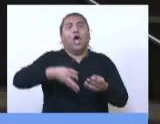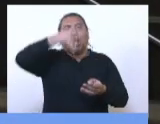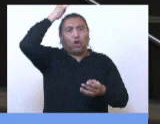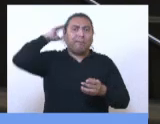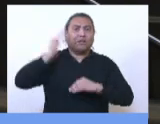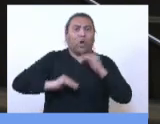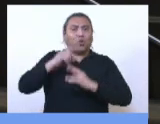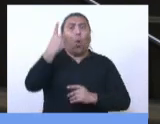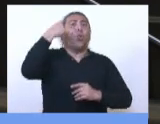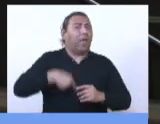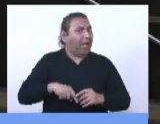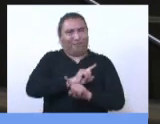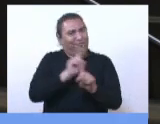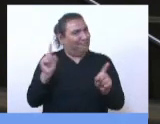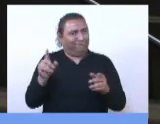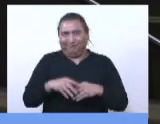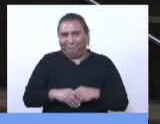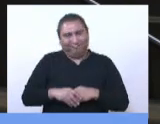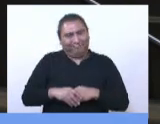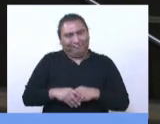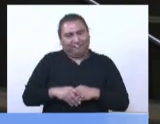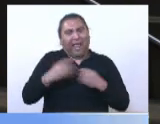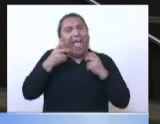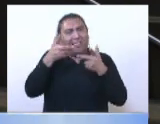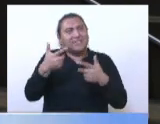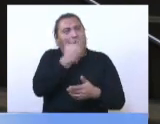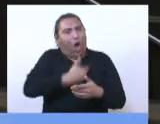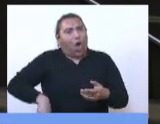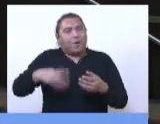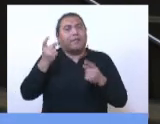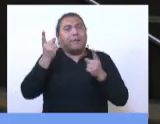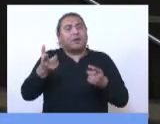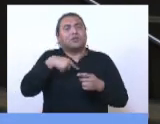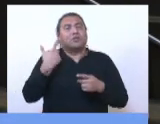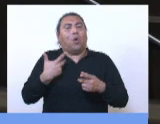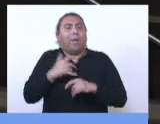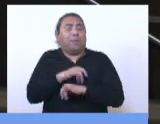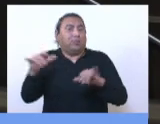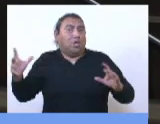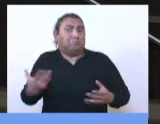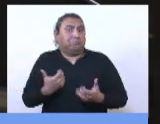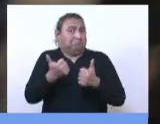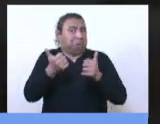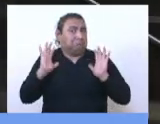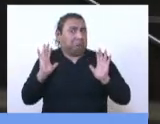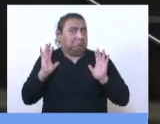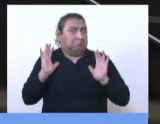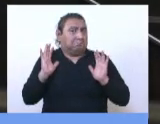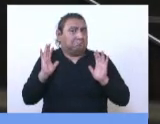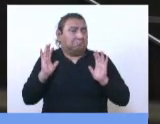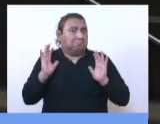acá que dice la que dice el gobierno también que hicimos una promoción que fue exitosa generamos